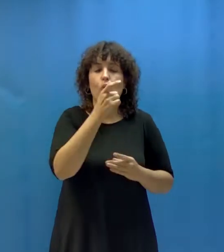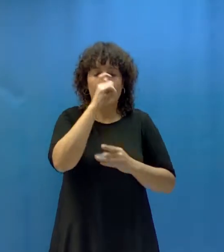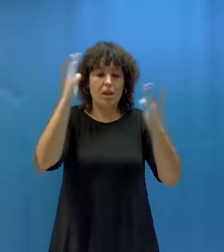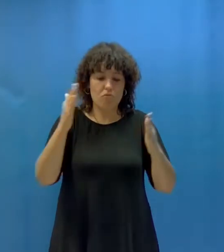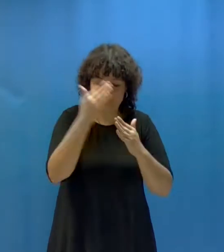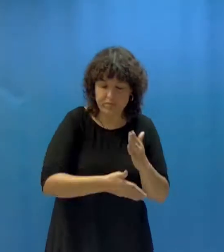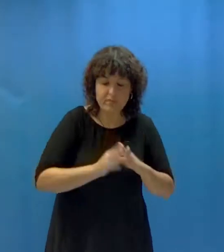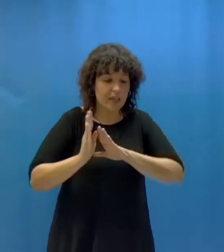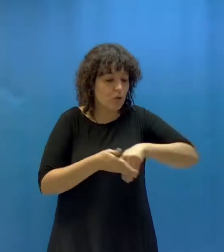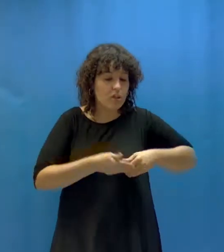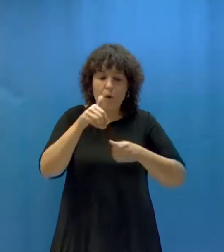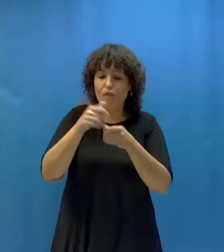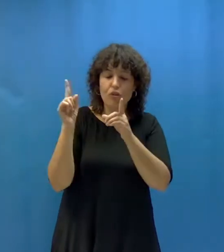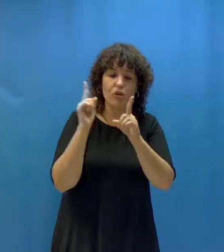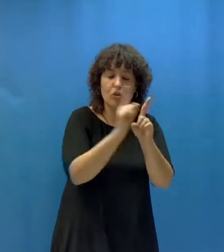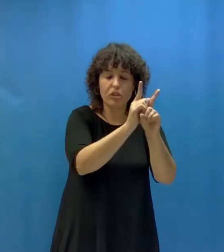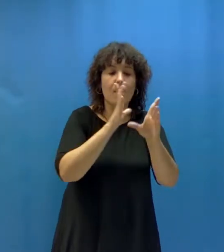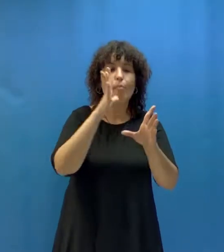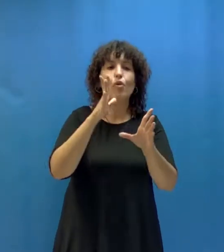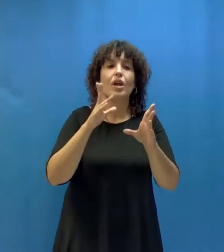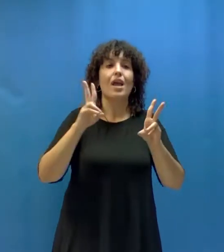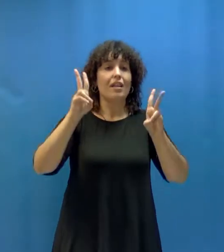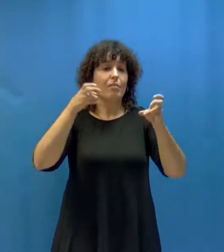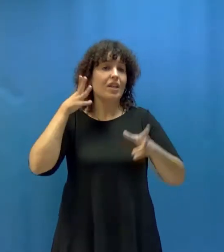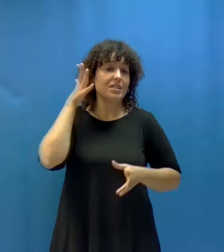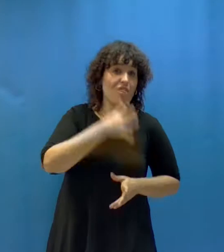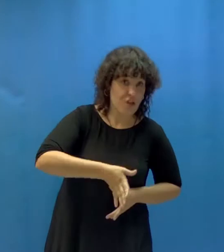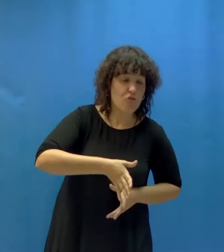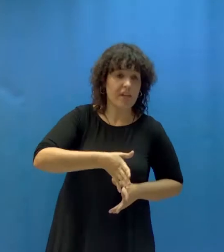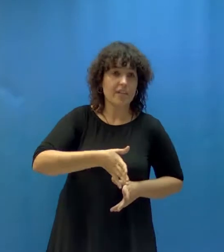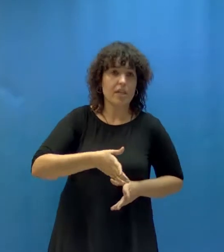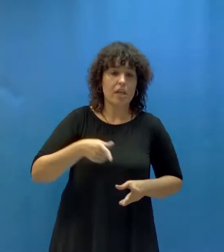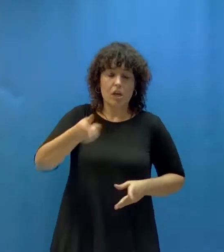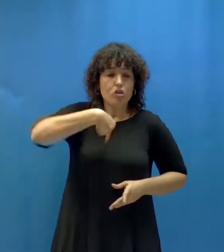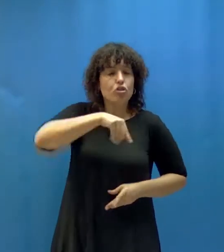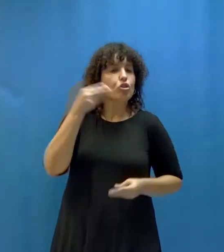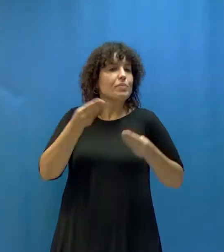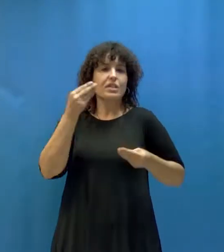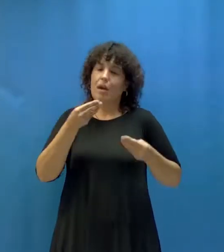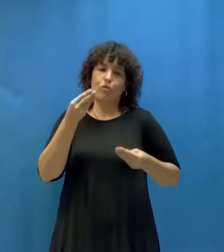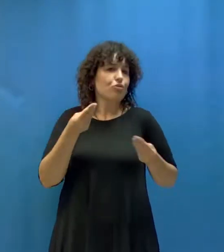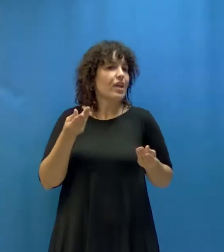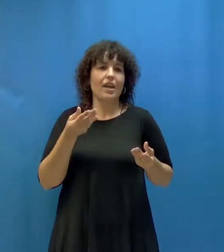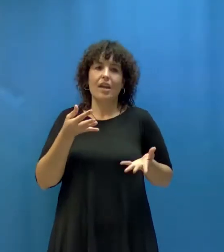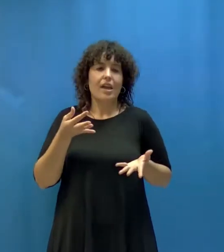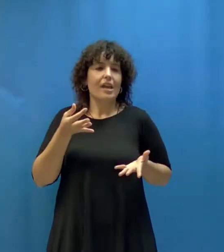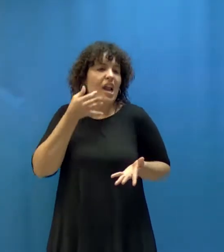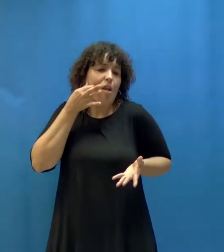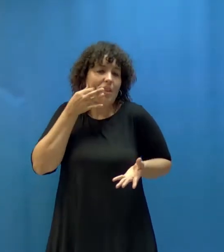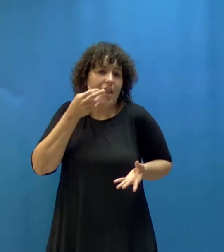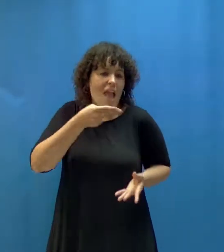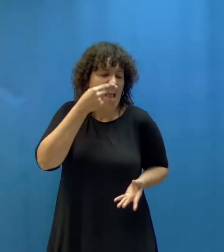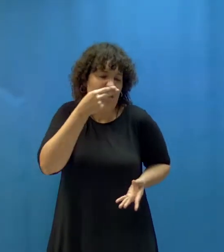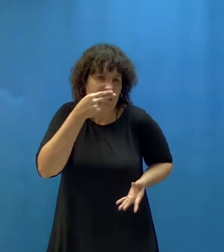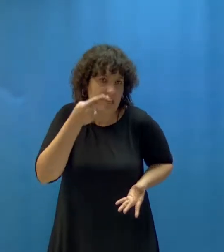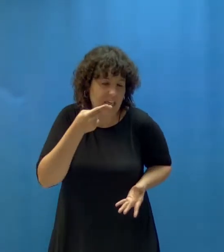último, hemos votado en contra porque el capítulo de las infracciones y sanciones nos parece del todo coercitivo y con un claro interés punitivo